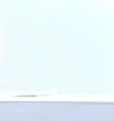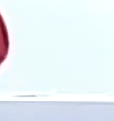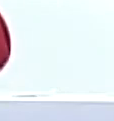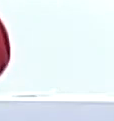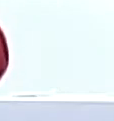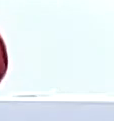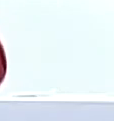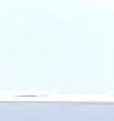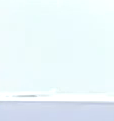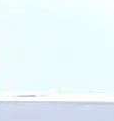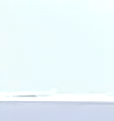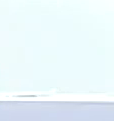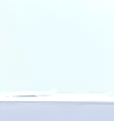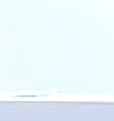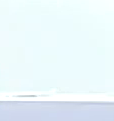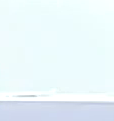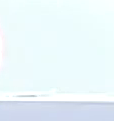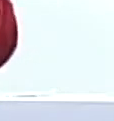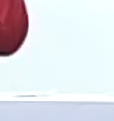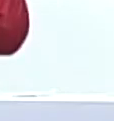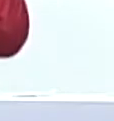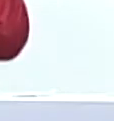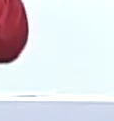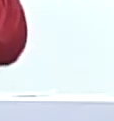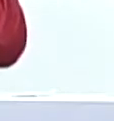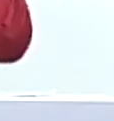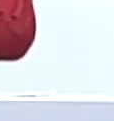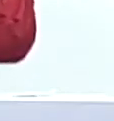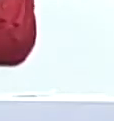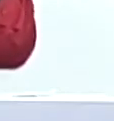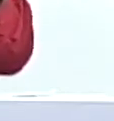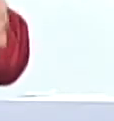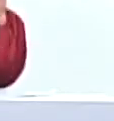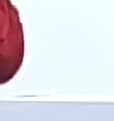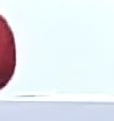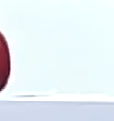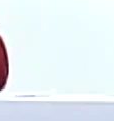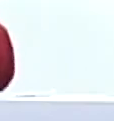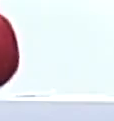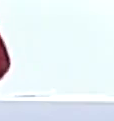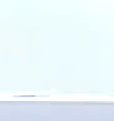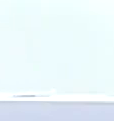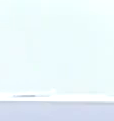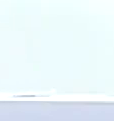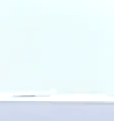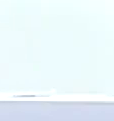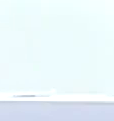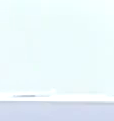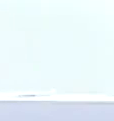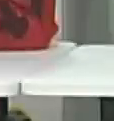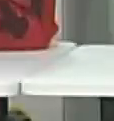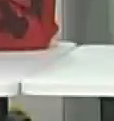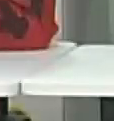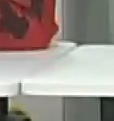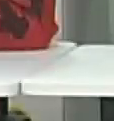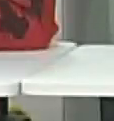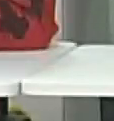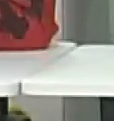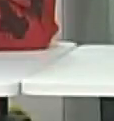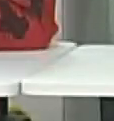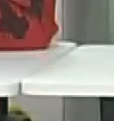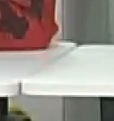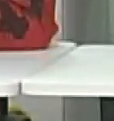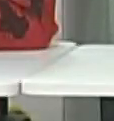manera particular. Esta es la instrucción general para todas y para todos. ¿Quiénes